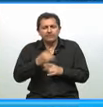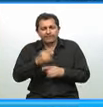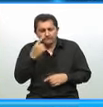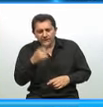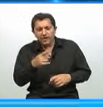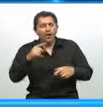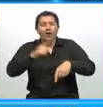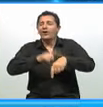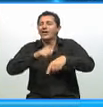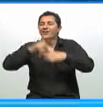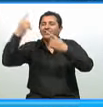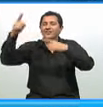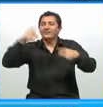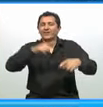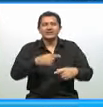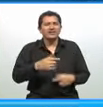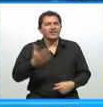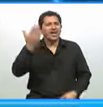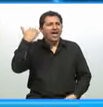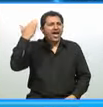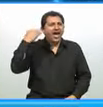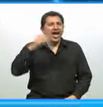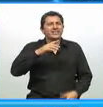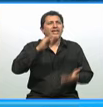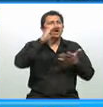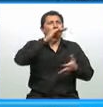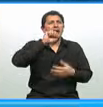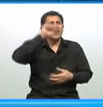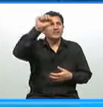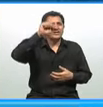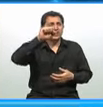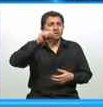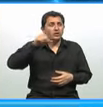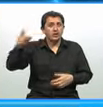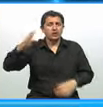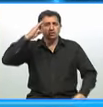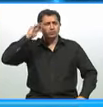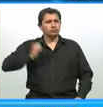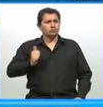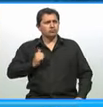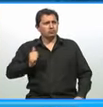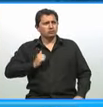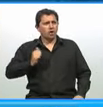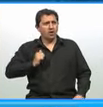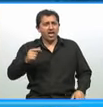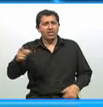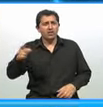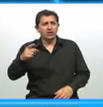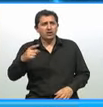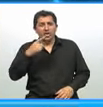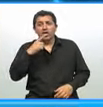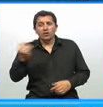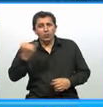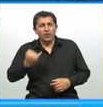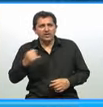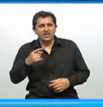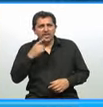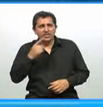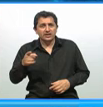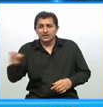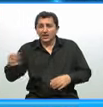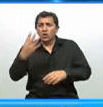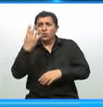diferencia horaria. Nos contaba cuando fuimos cuando ganamos la Copa Libertadores, el de la Guardia Suiza, que es uno de los edecanes que tiene él. Sí. Nos contaba que se debía